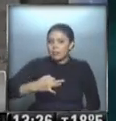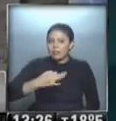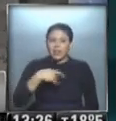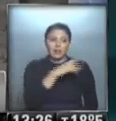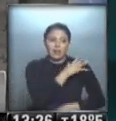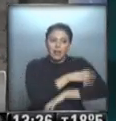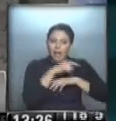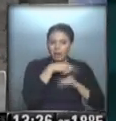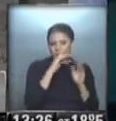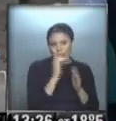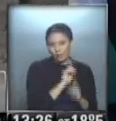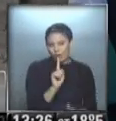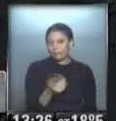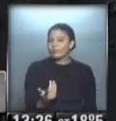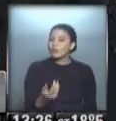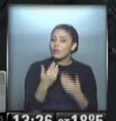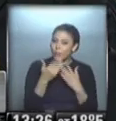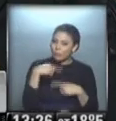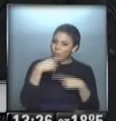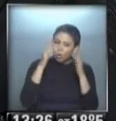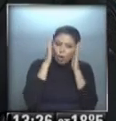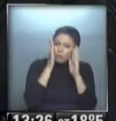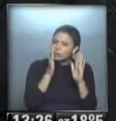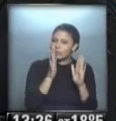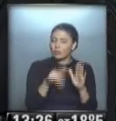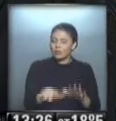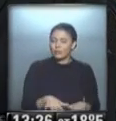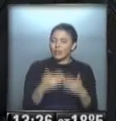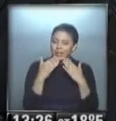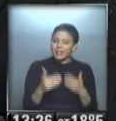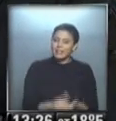casillas, ¿verdad? Así es, Emilio. Bueno, vamos a seguir, por supuesto, atentos a este caso. Gracias. A ustedes.